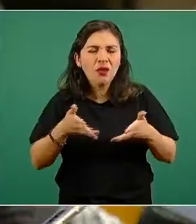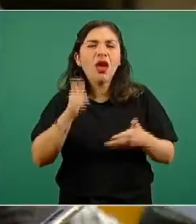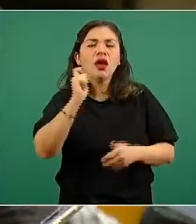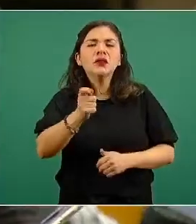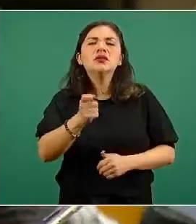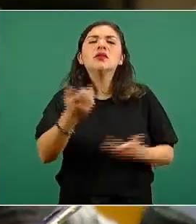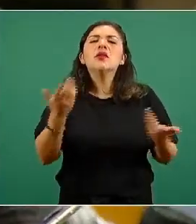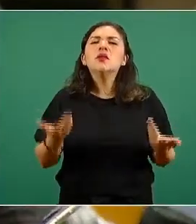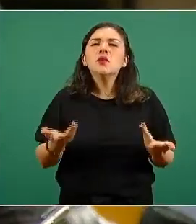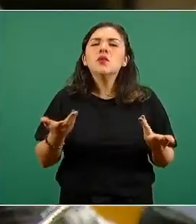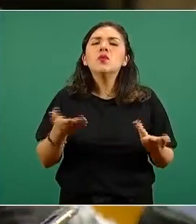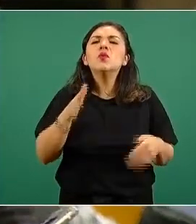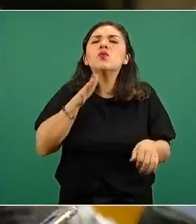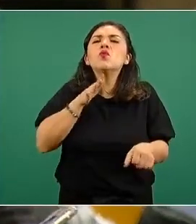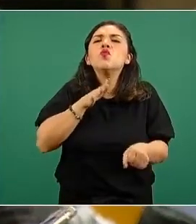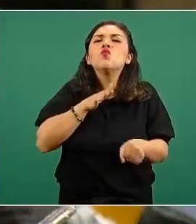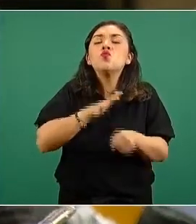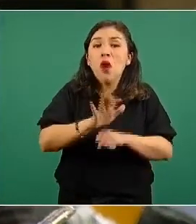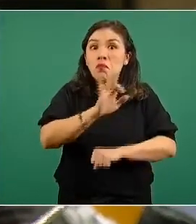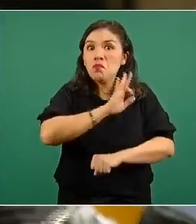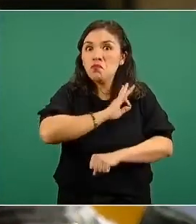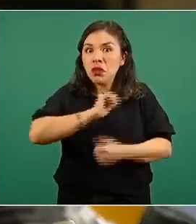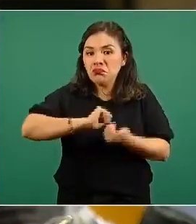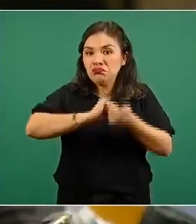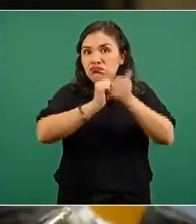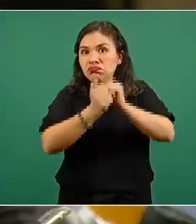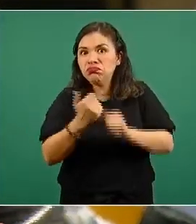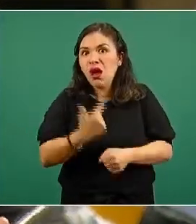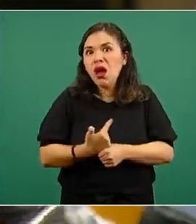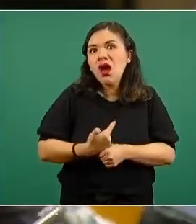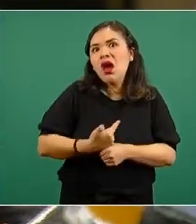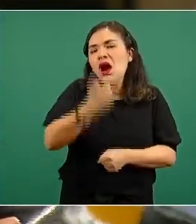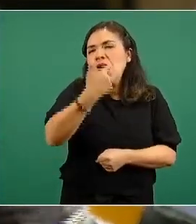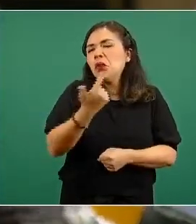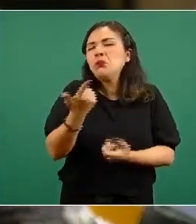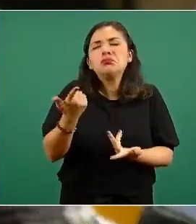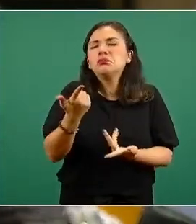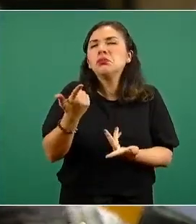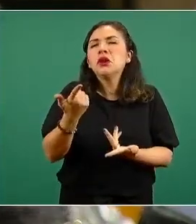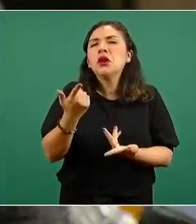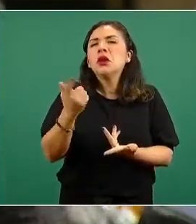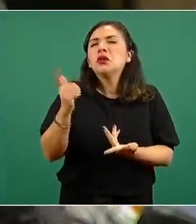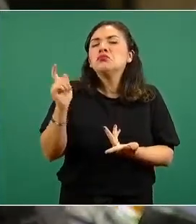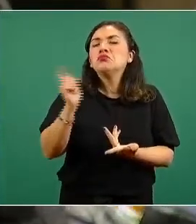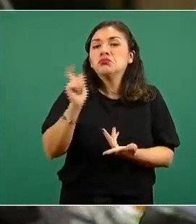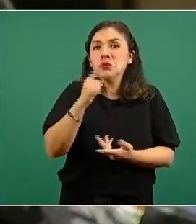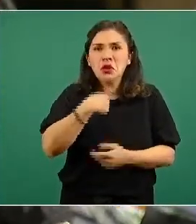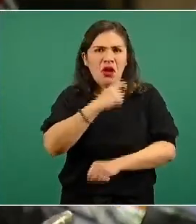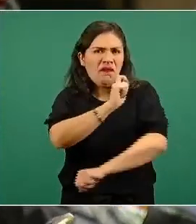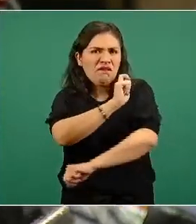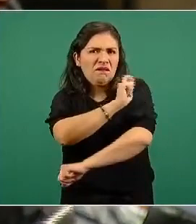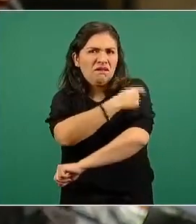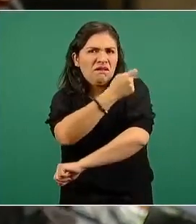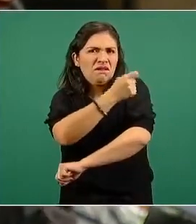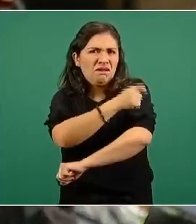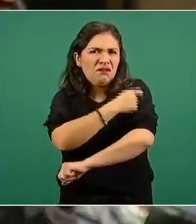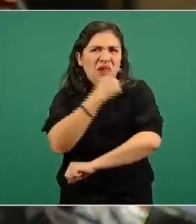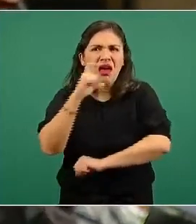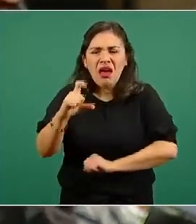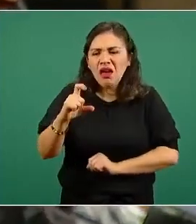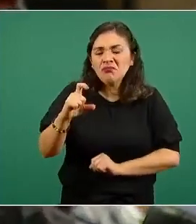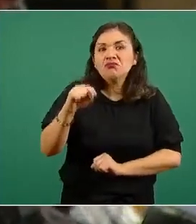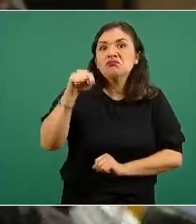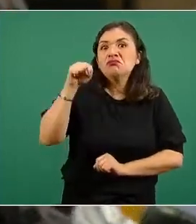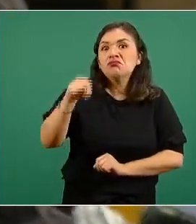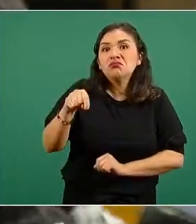¿cuál sería el riesgo, en este caso, de inyectarnos una sustancia que no